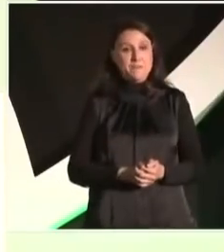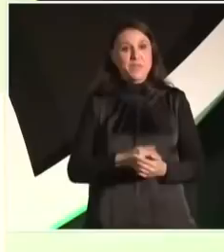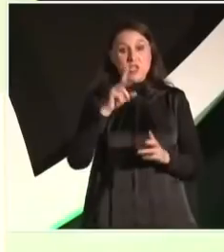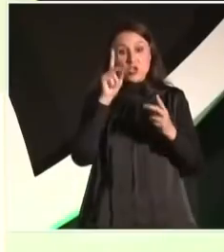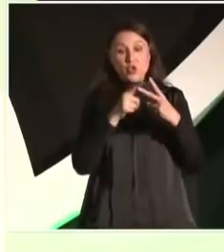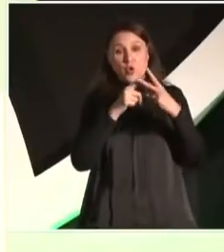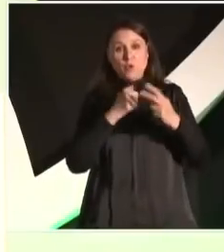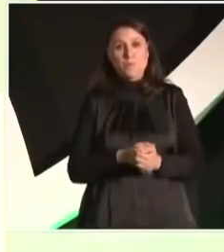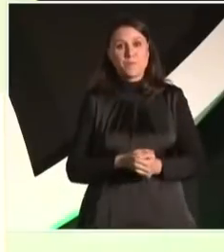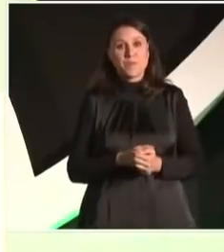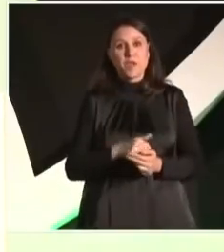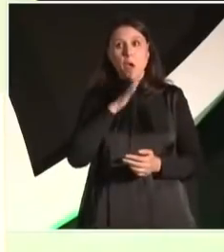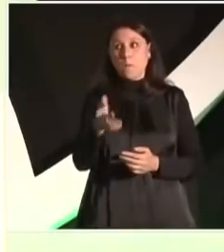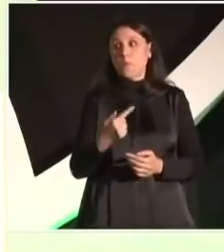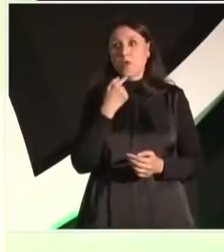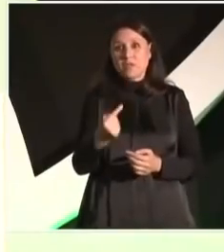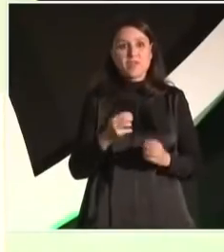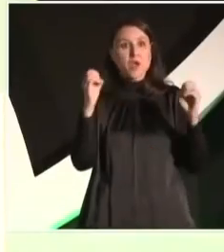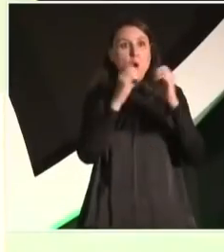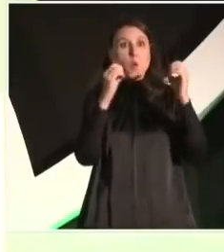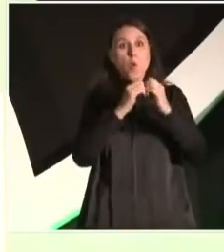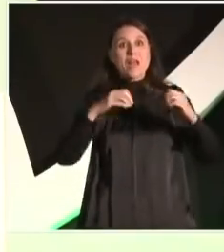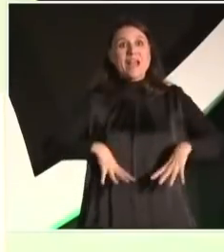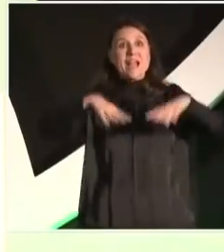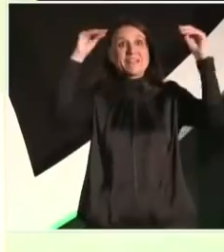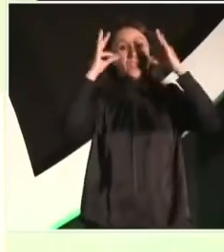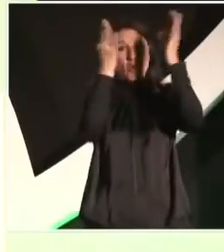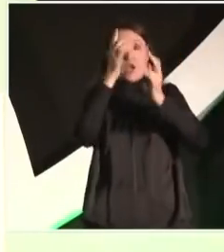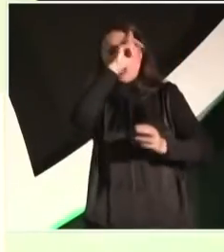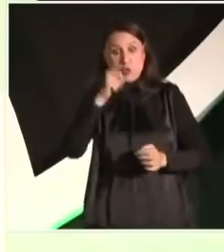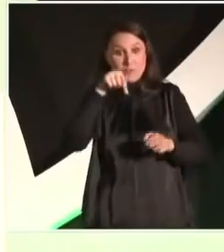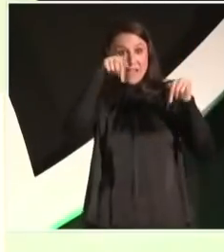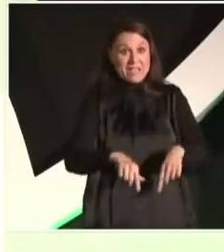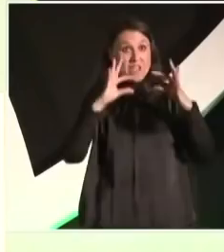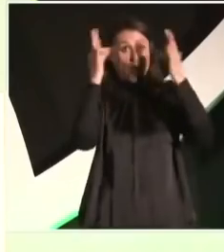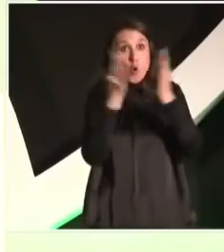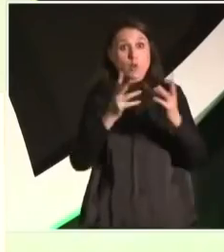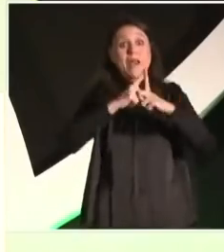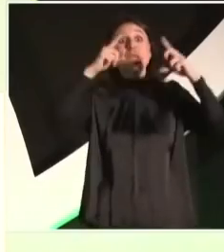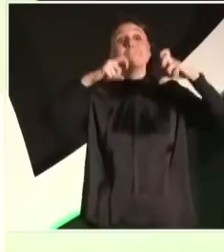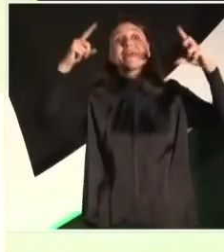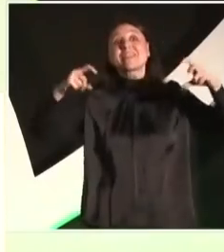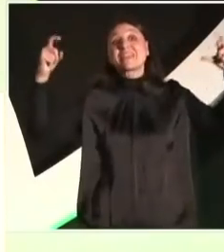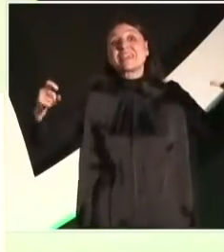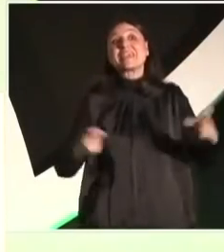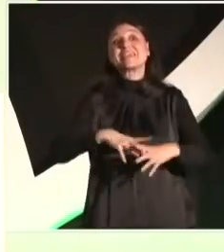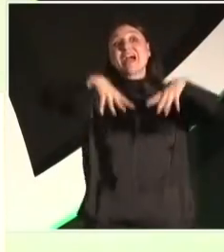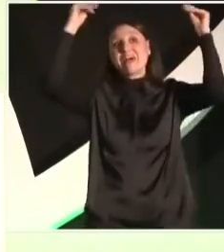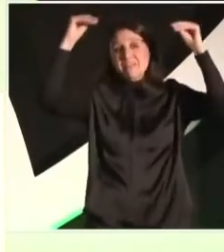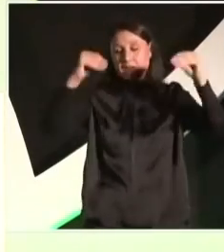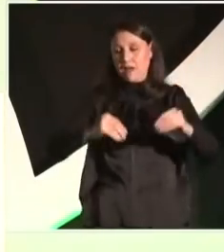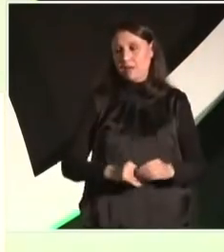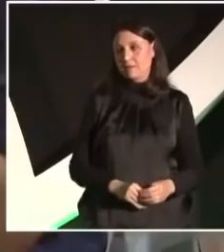dos, porque ponen en el Google Catedral de Córdoba sin saber que lo que tenemos en Córdoba es una mezquita catedral.